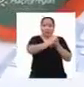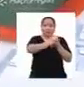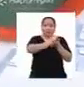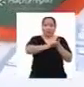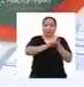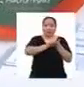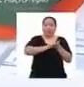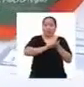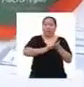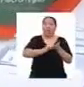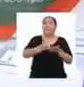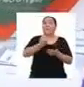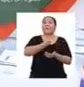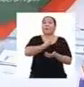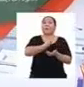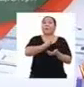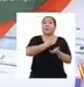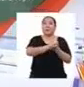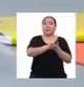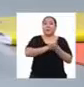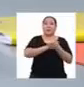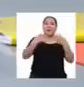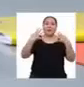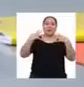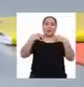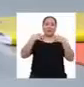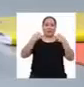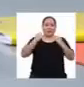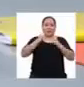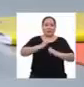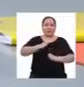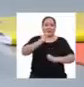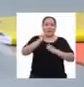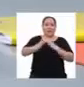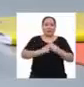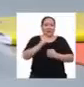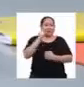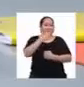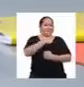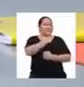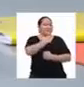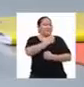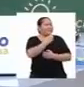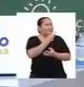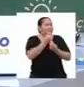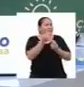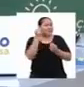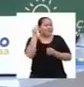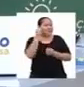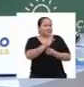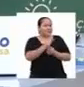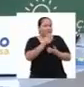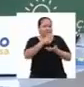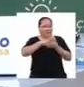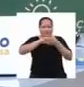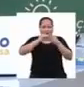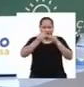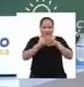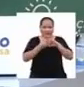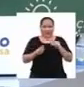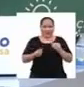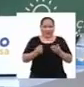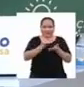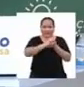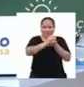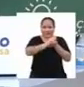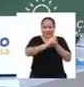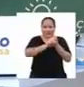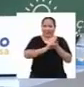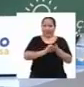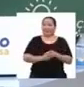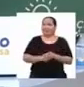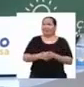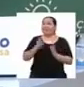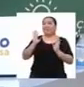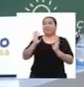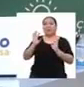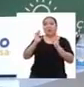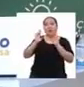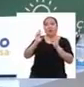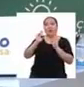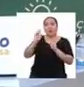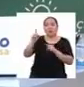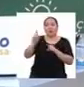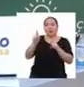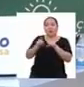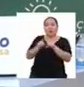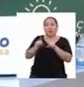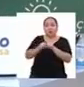propio sobre salud emocional. Me gustó mucho este texto, Rodrigo. Entonces, también espero que hayas cumplido con el